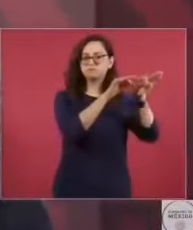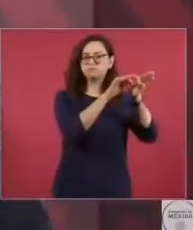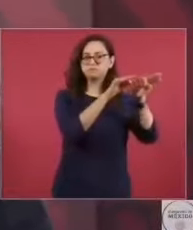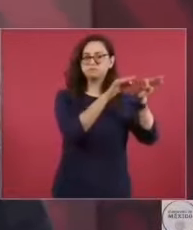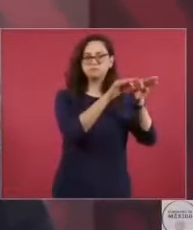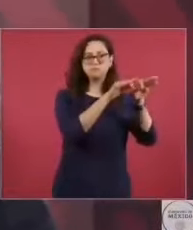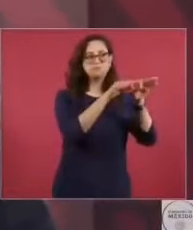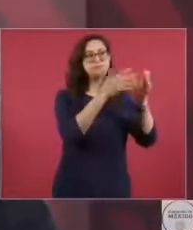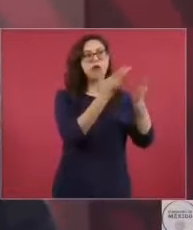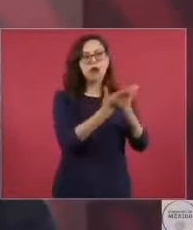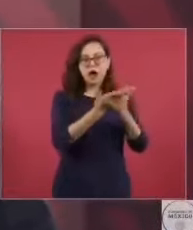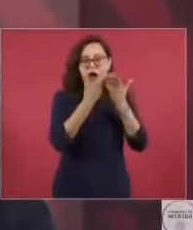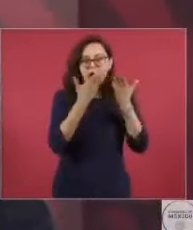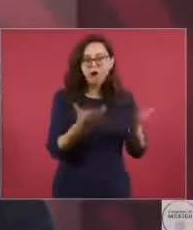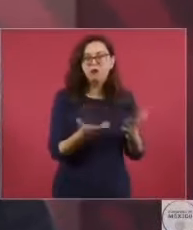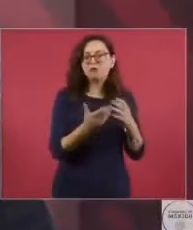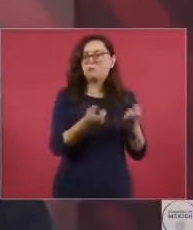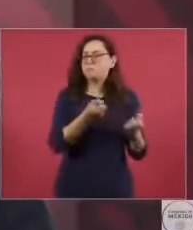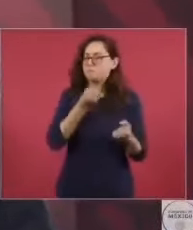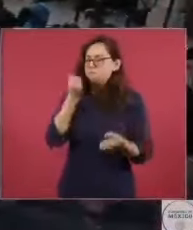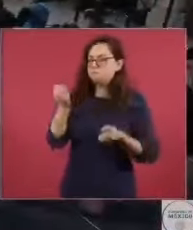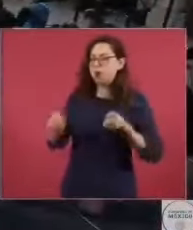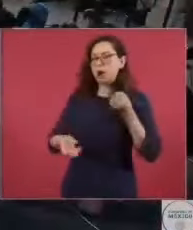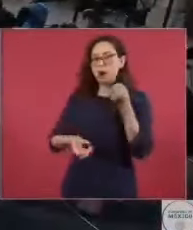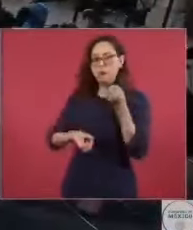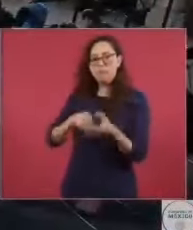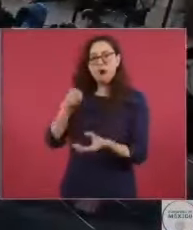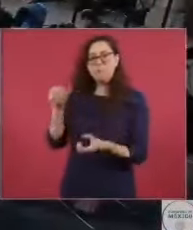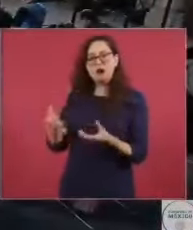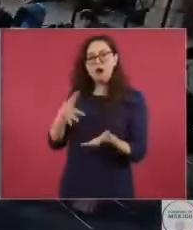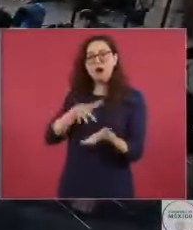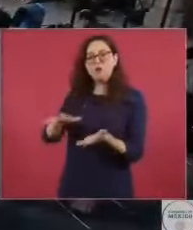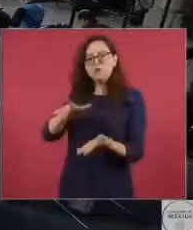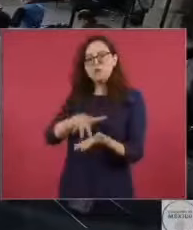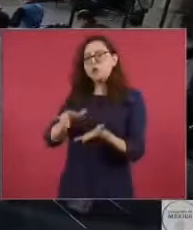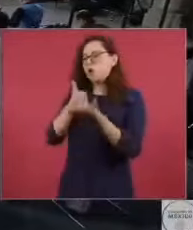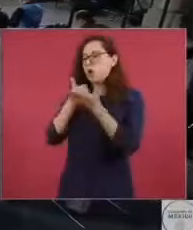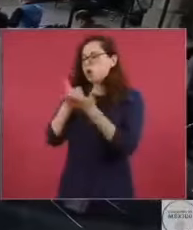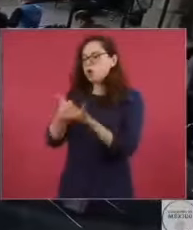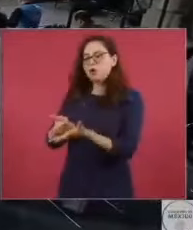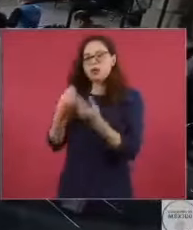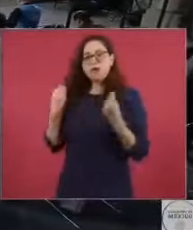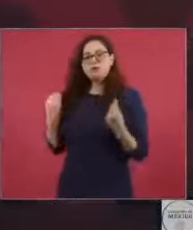nos ayudan mucho, apoyan mucho a sus familiares,